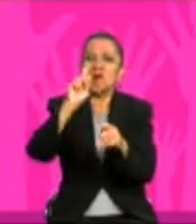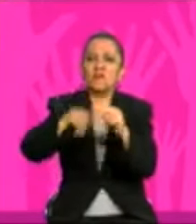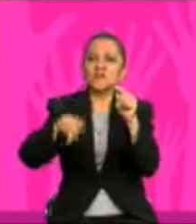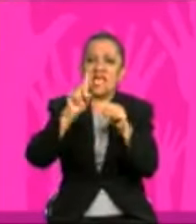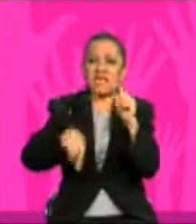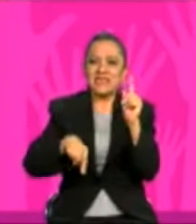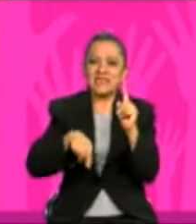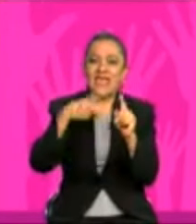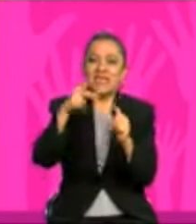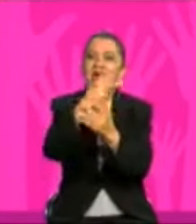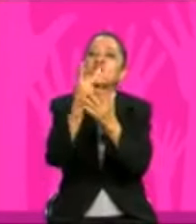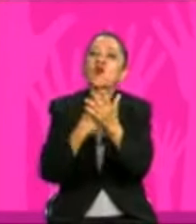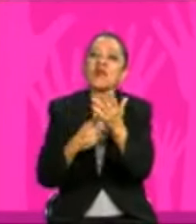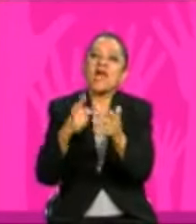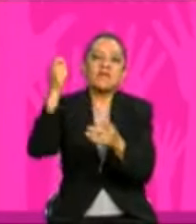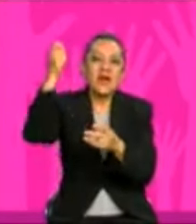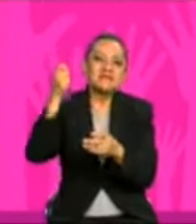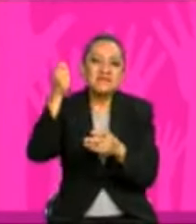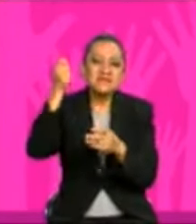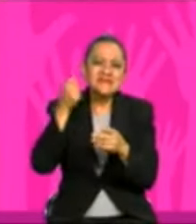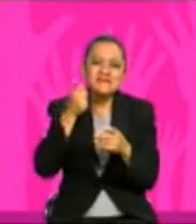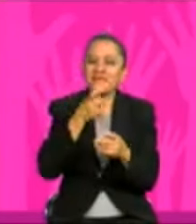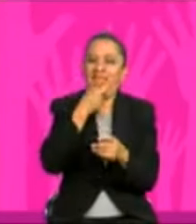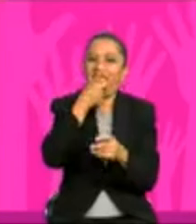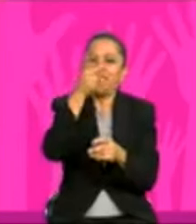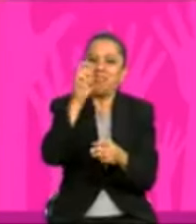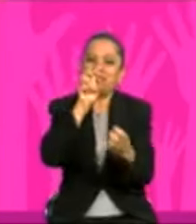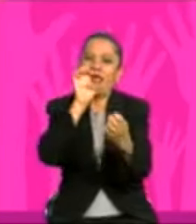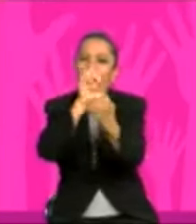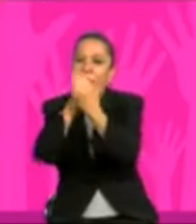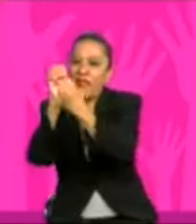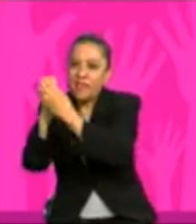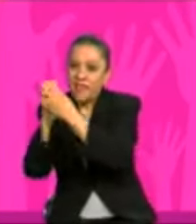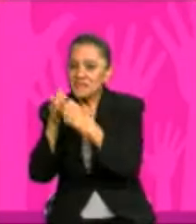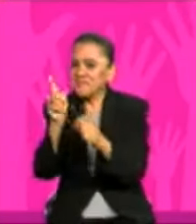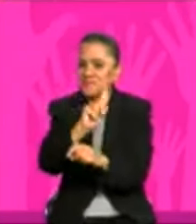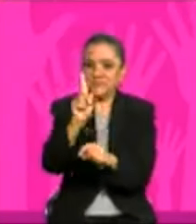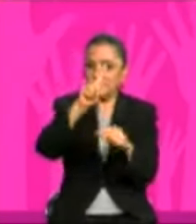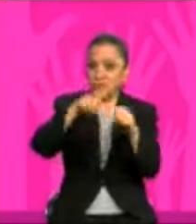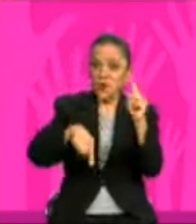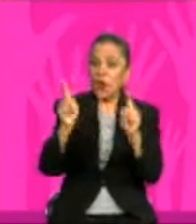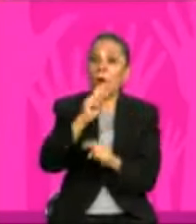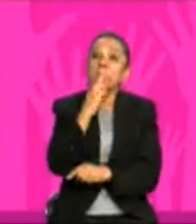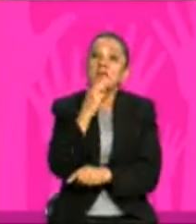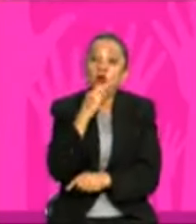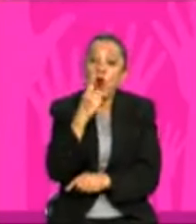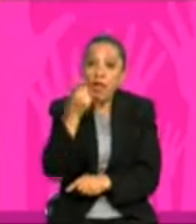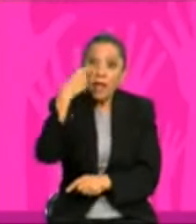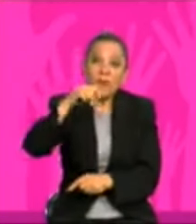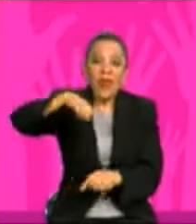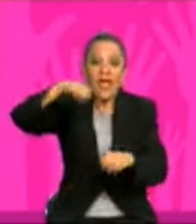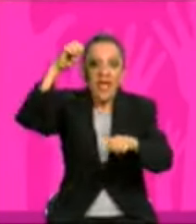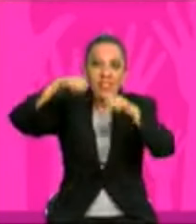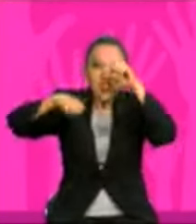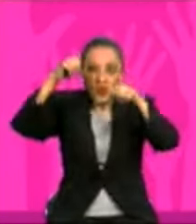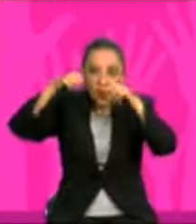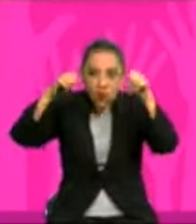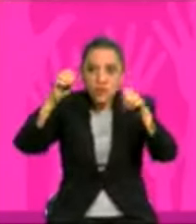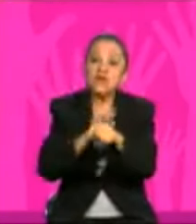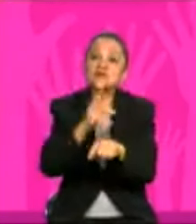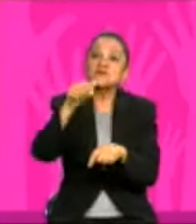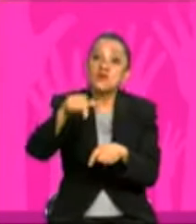andan llamando diciendo que los vamos a quitar. Para nada. Vamos a mejorar los programas sociales para nuestros adultos mayores, porque